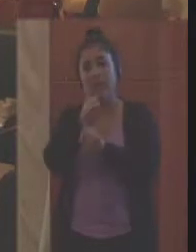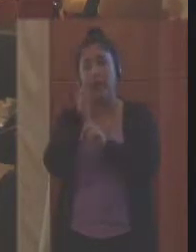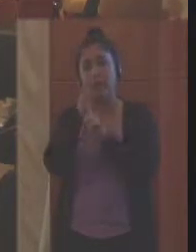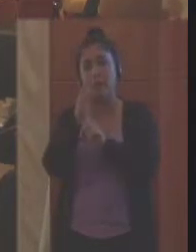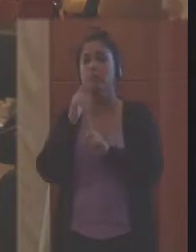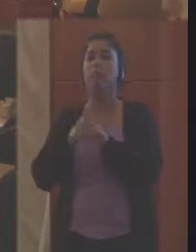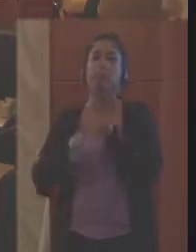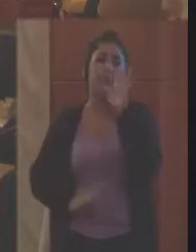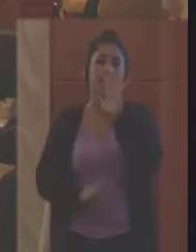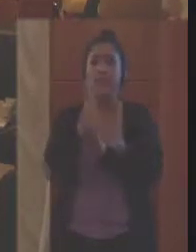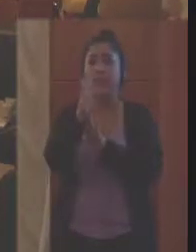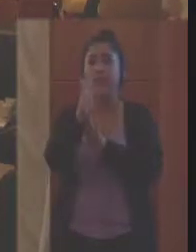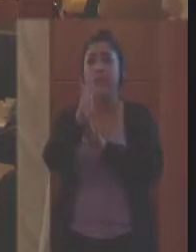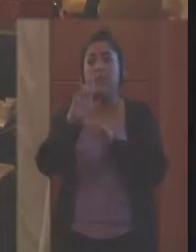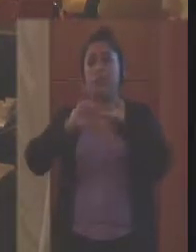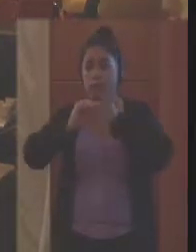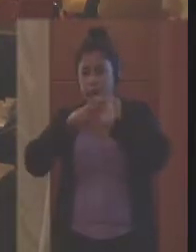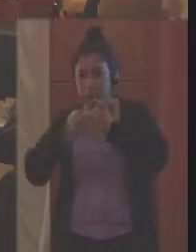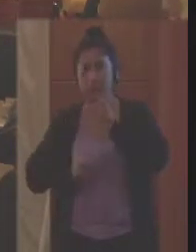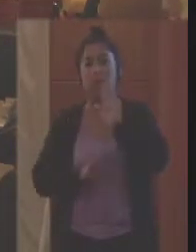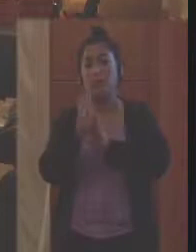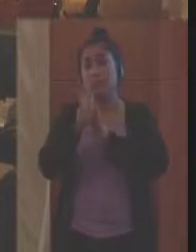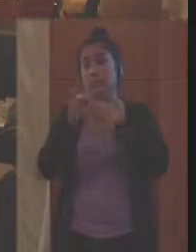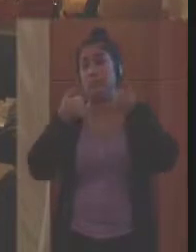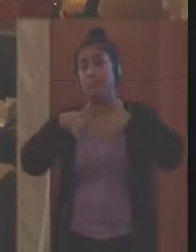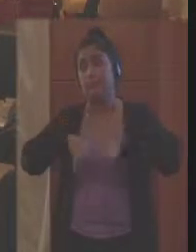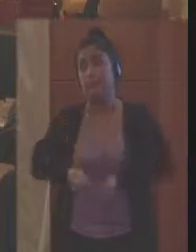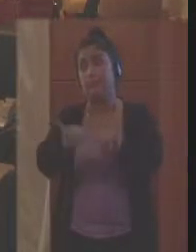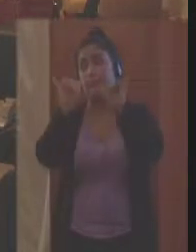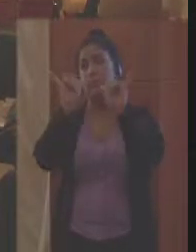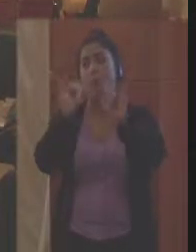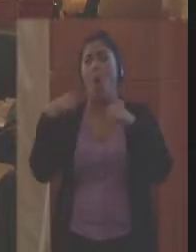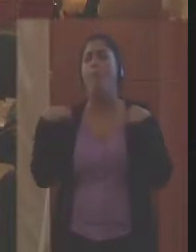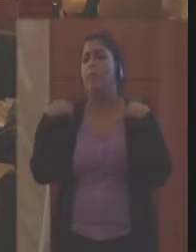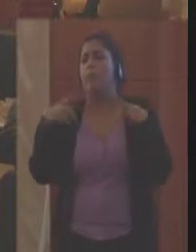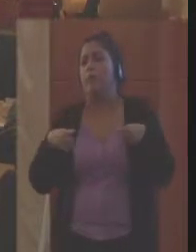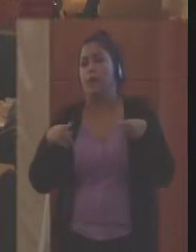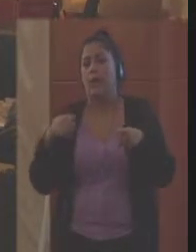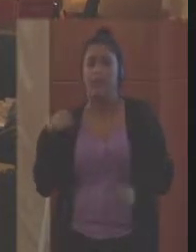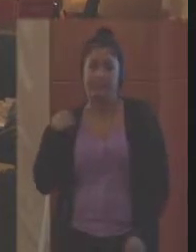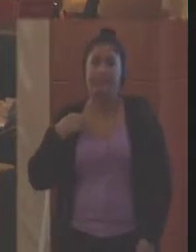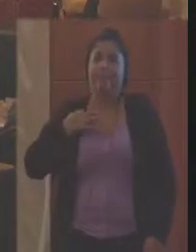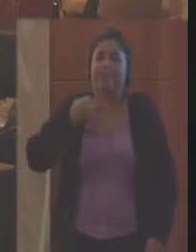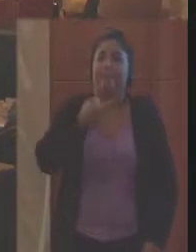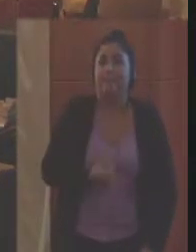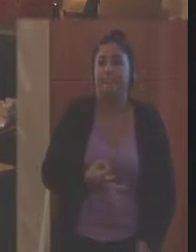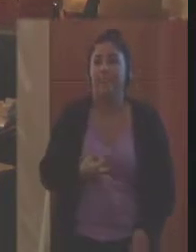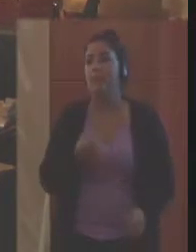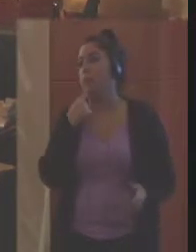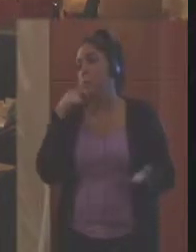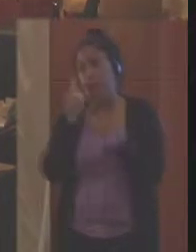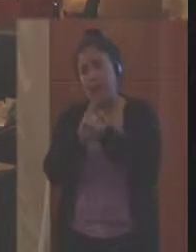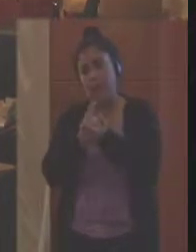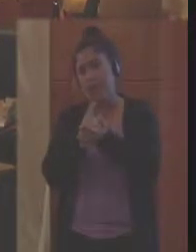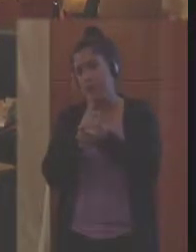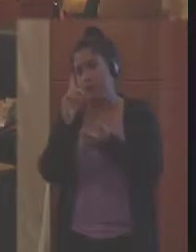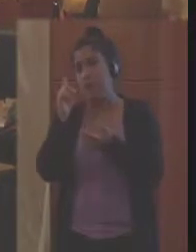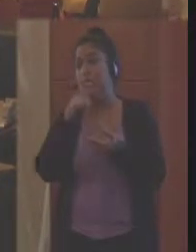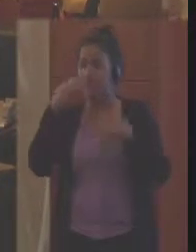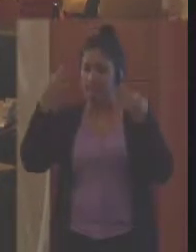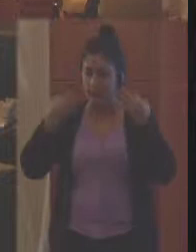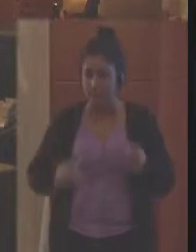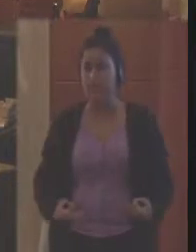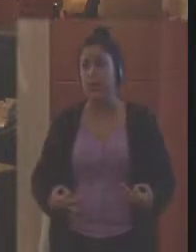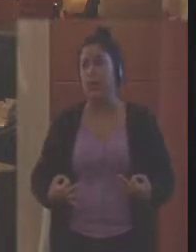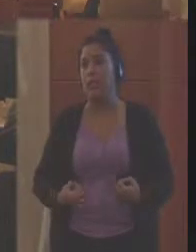bajo ese aspecto. Y otro es las voluntades y las oportunidades, pero realistas. Caso nuestro,